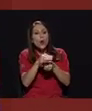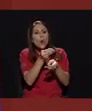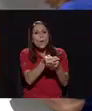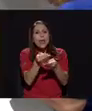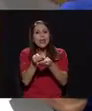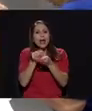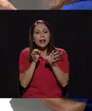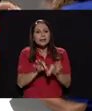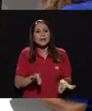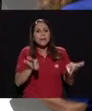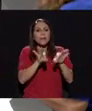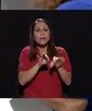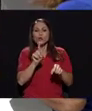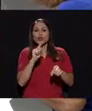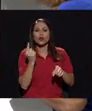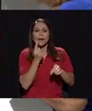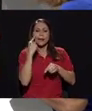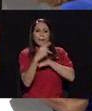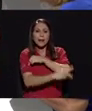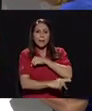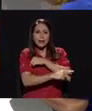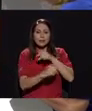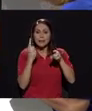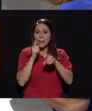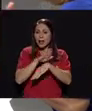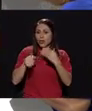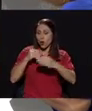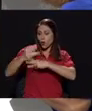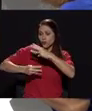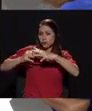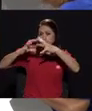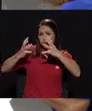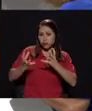solo para el país, sino para toda la humanidad por los servicios